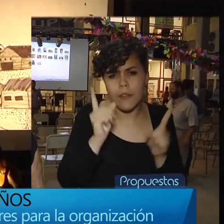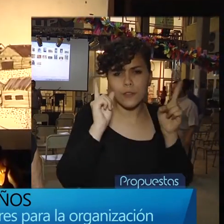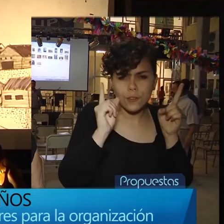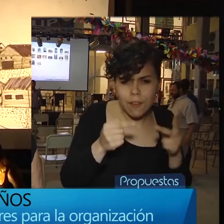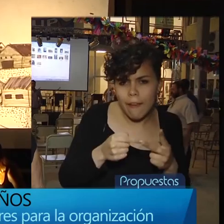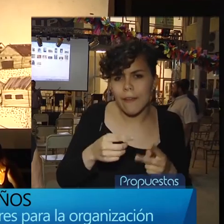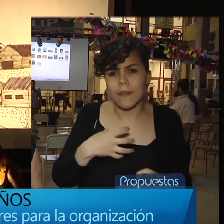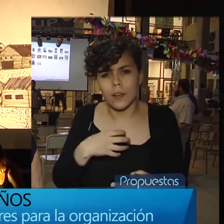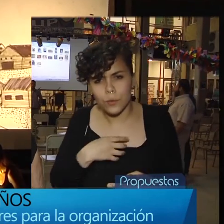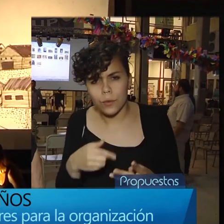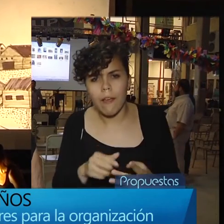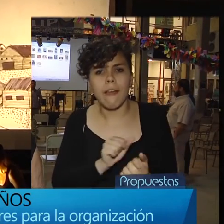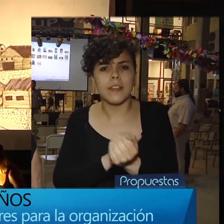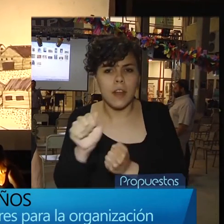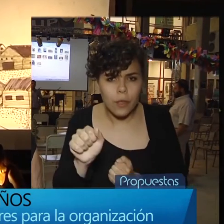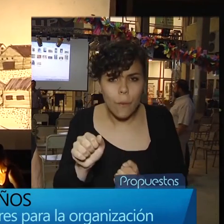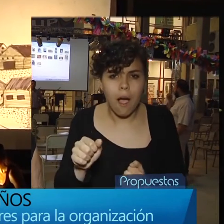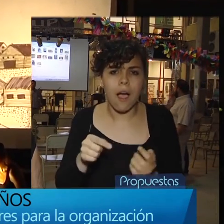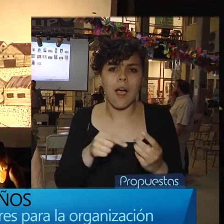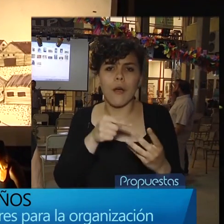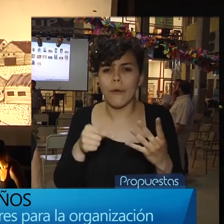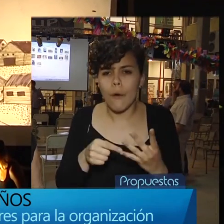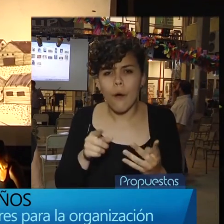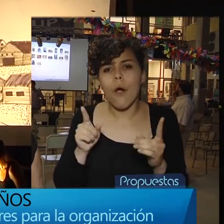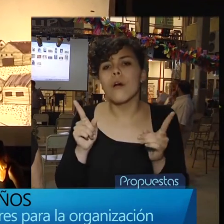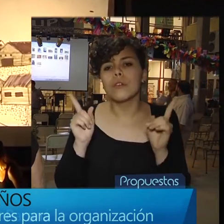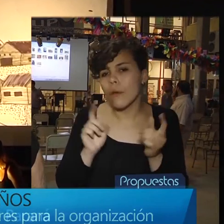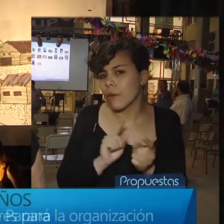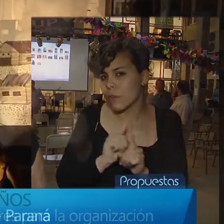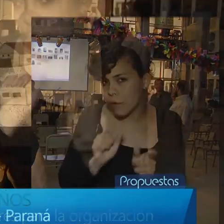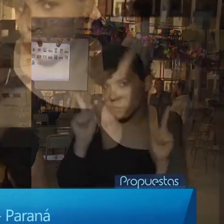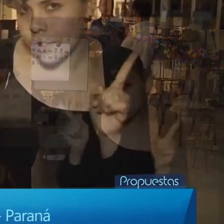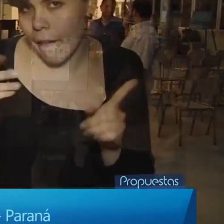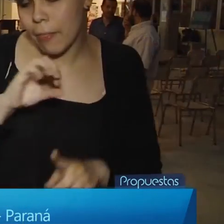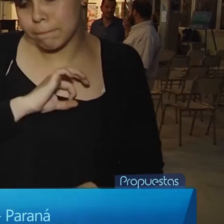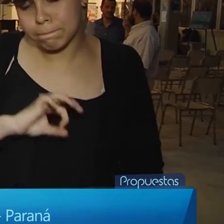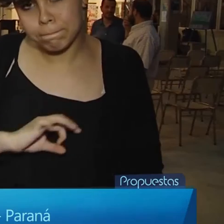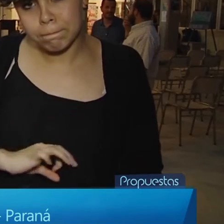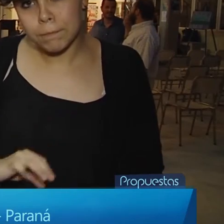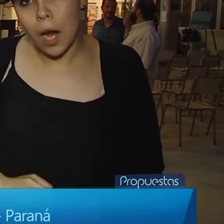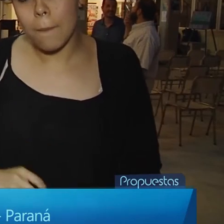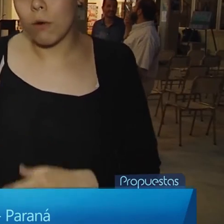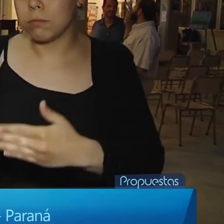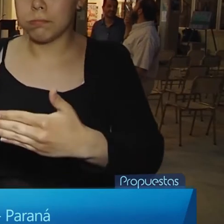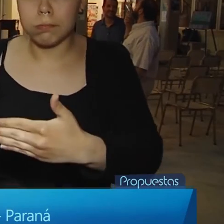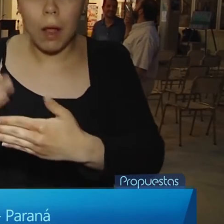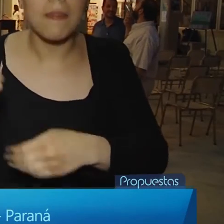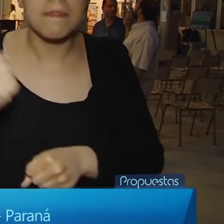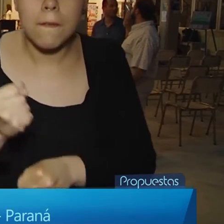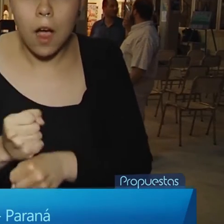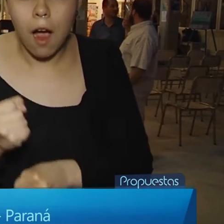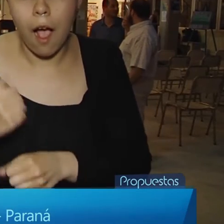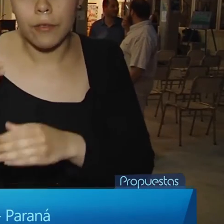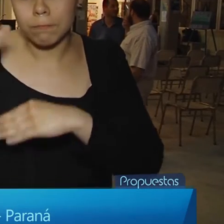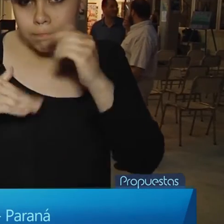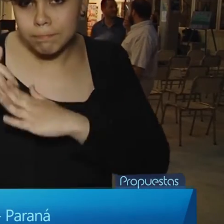entre todo el colectivo de docentes, estudiantes, graduados, no docentes, hemos logrado